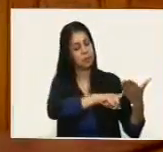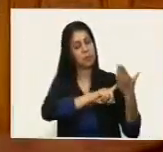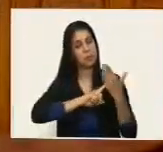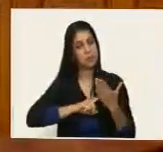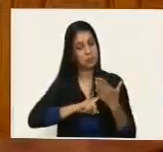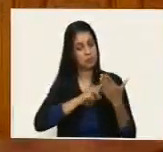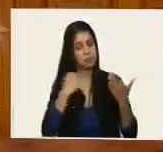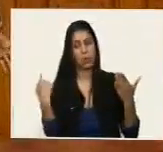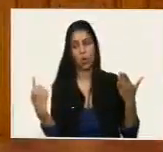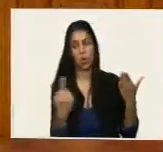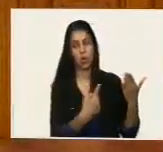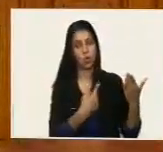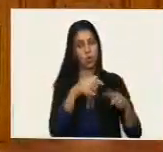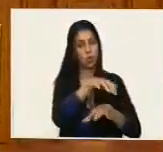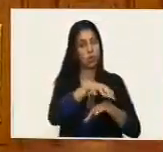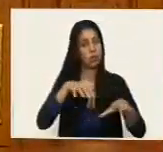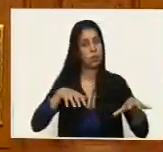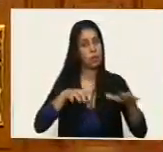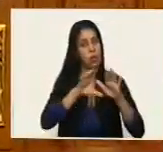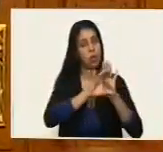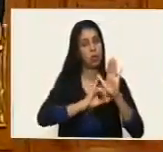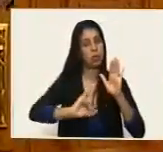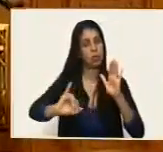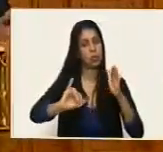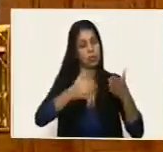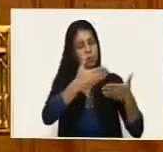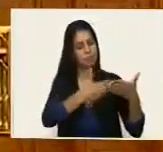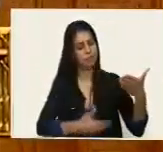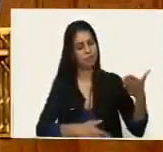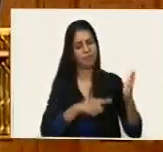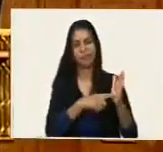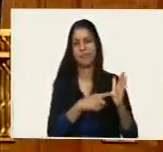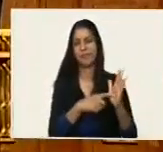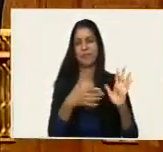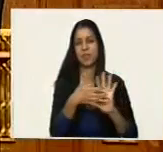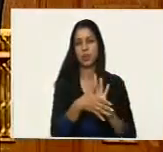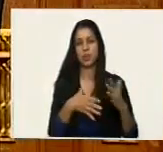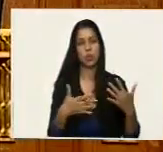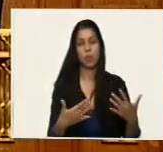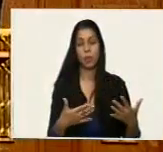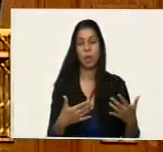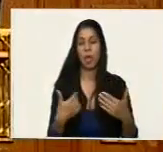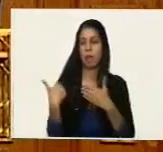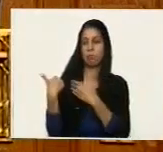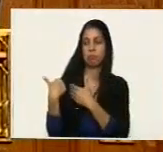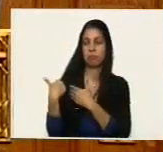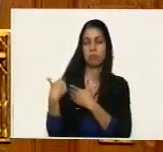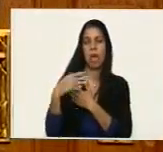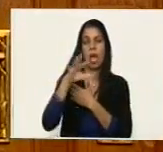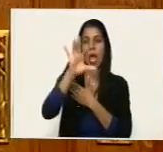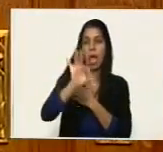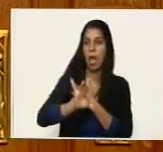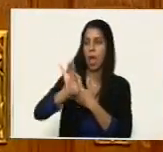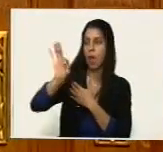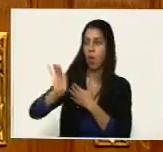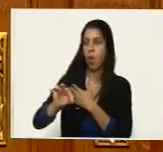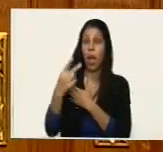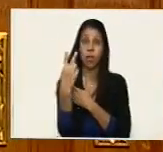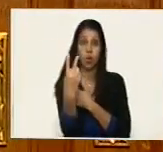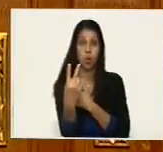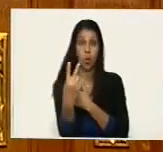plenaria, a este cuerpo legislativo originario, con respecto a elegir 2 compañeros, 2